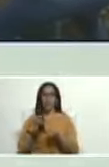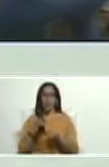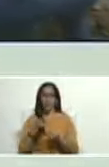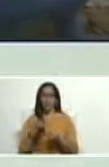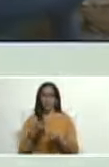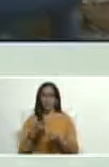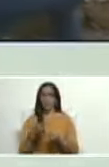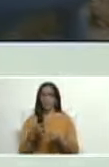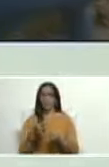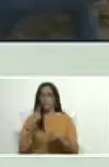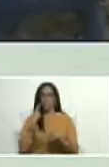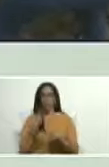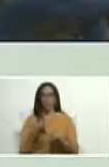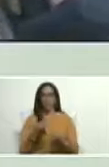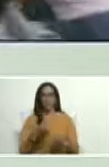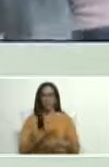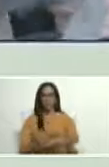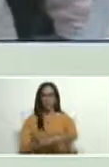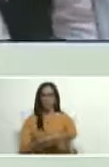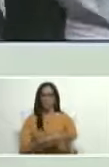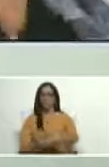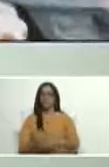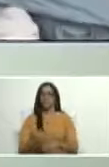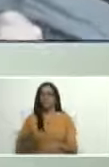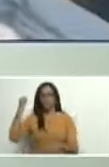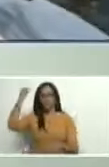sol. ¿Ah?